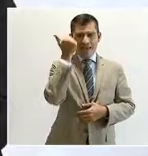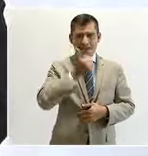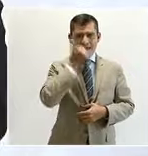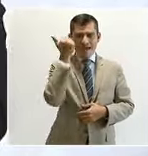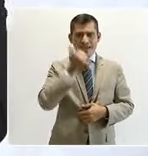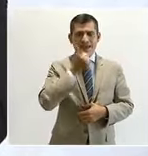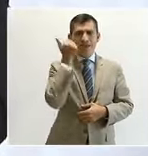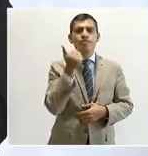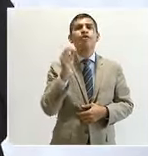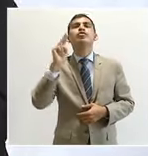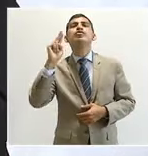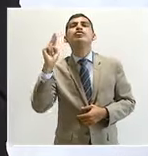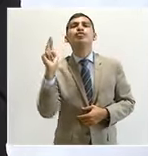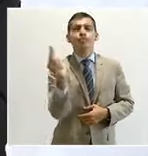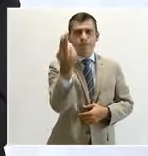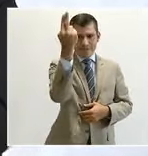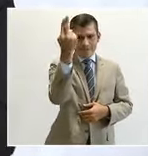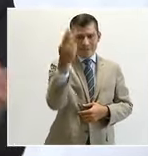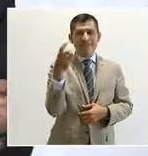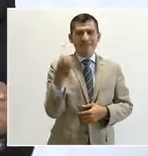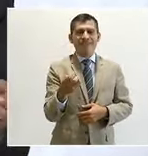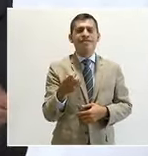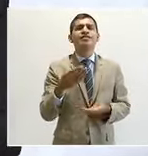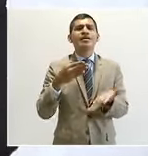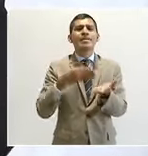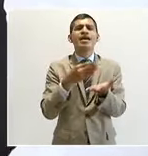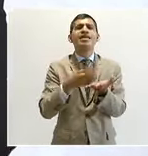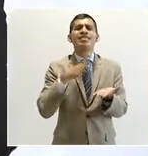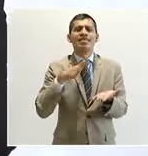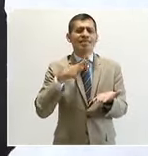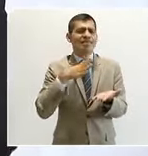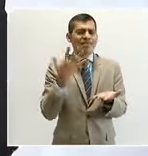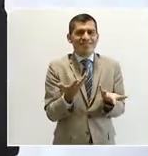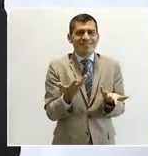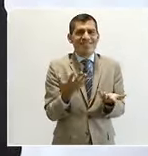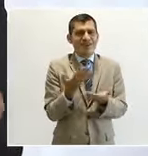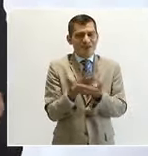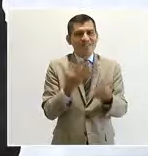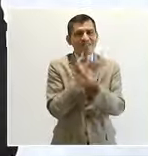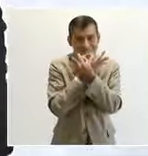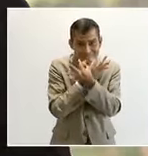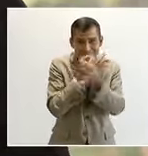de la universidad que tienen beca hasta les voy a dar una buena noticia